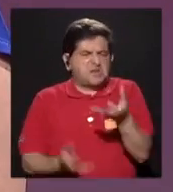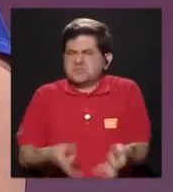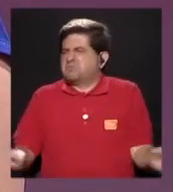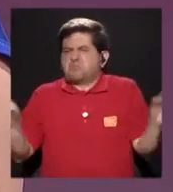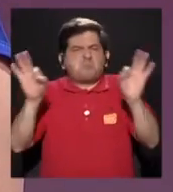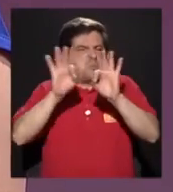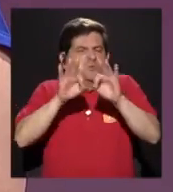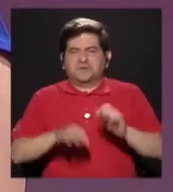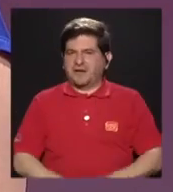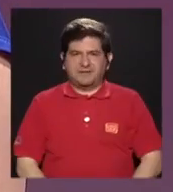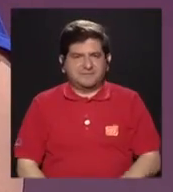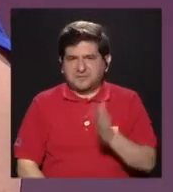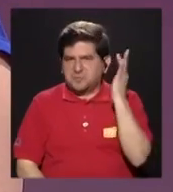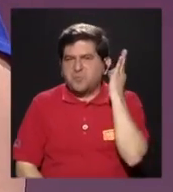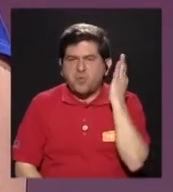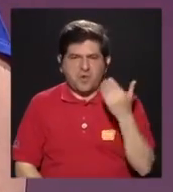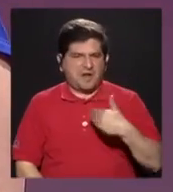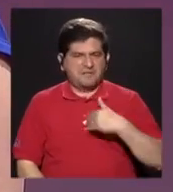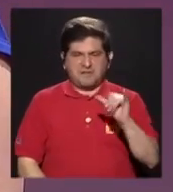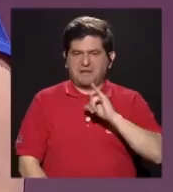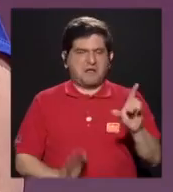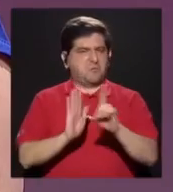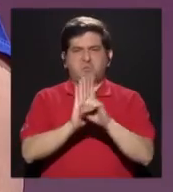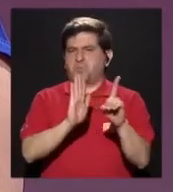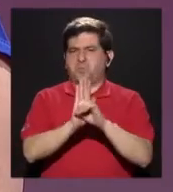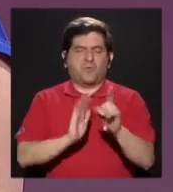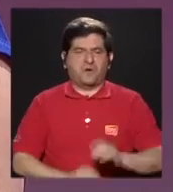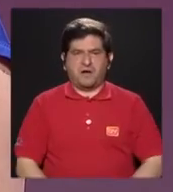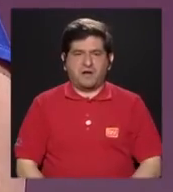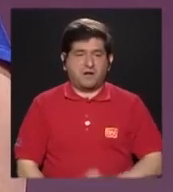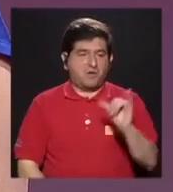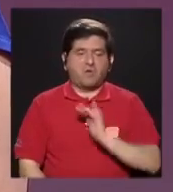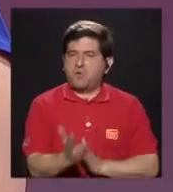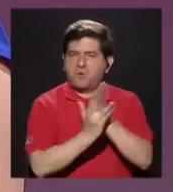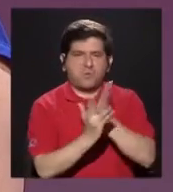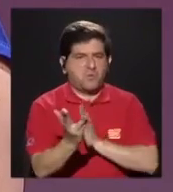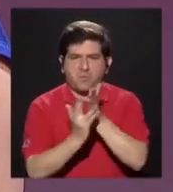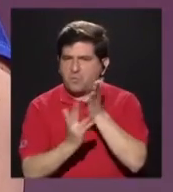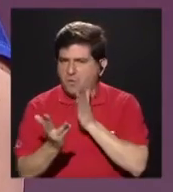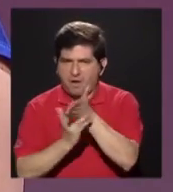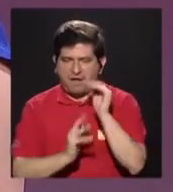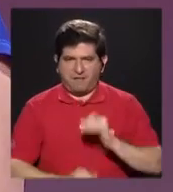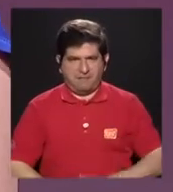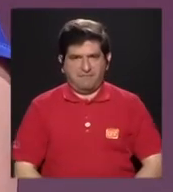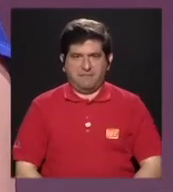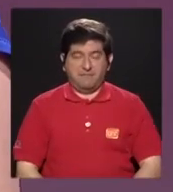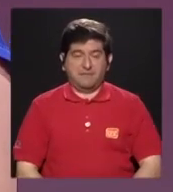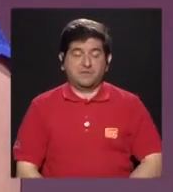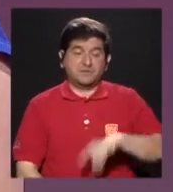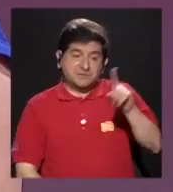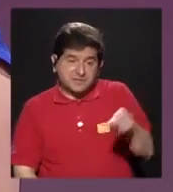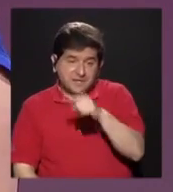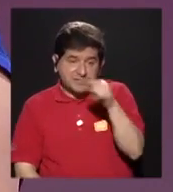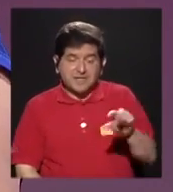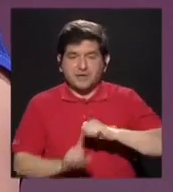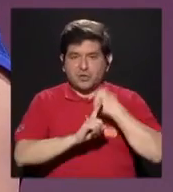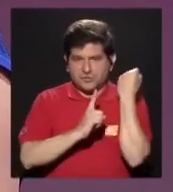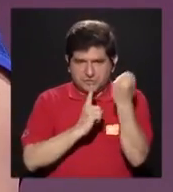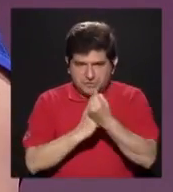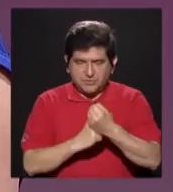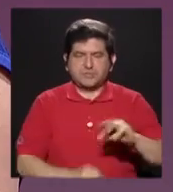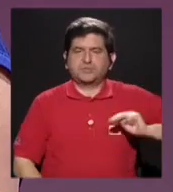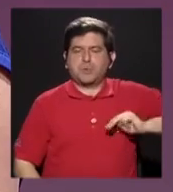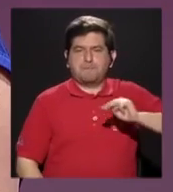que las mujeres tuviéramos los mismos derechos verdad y el mismo acceso con lo cual se retiró esta condición de